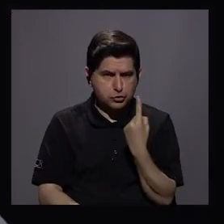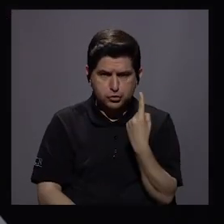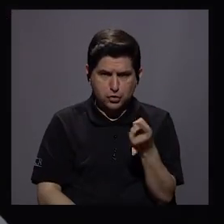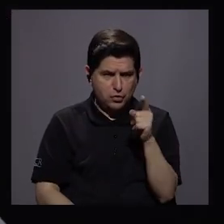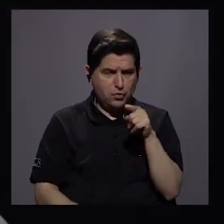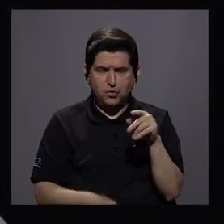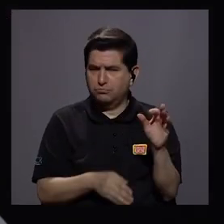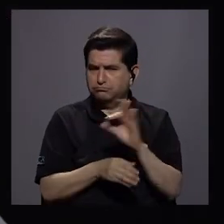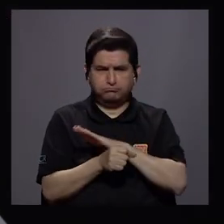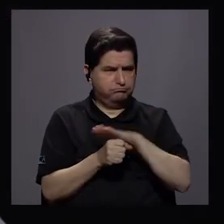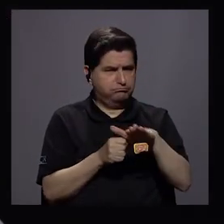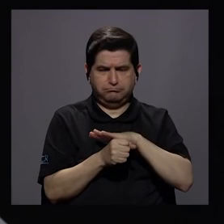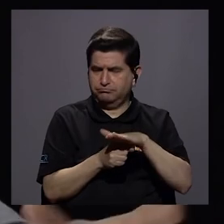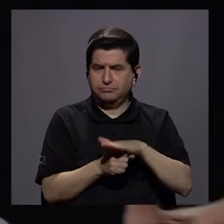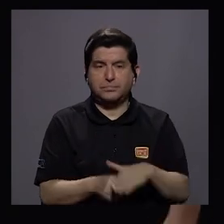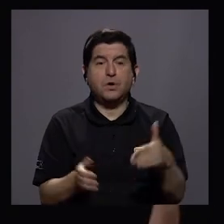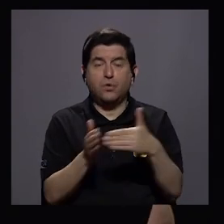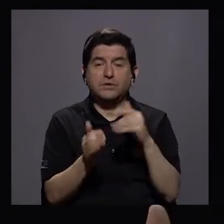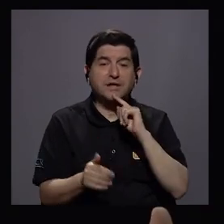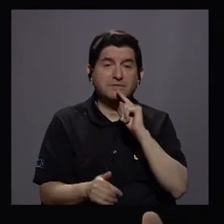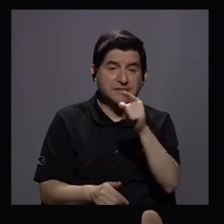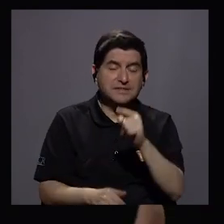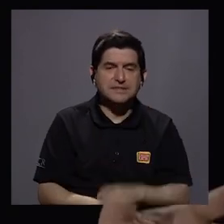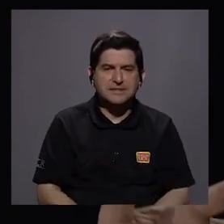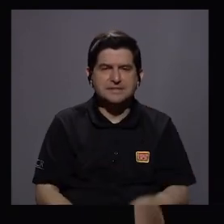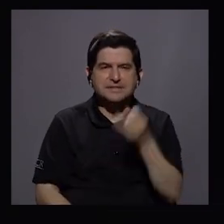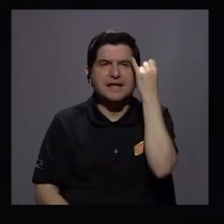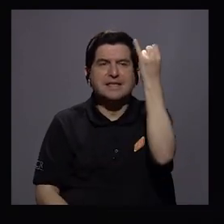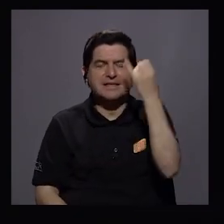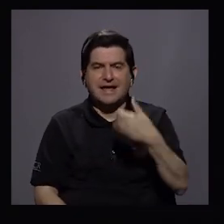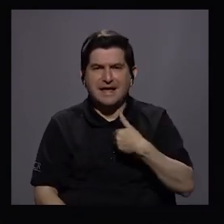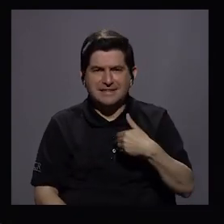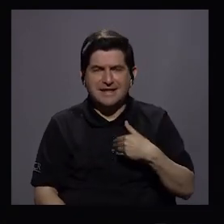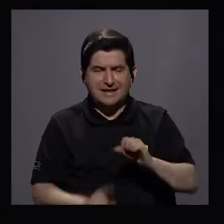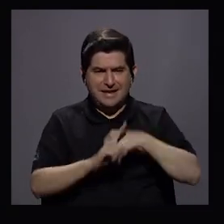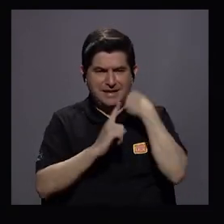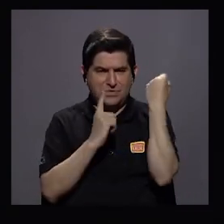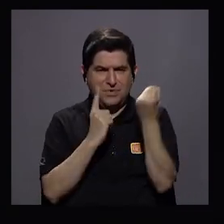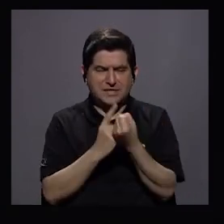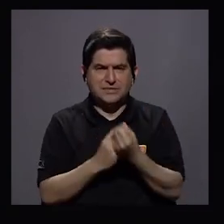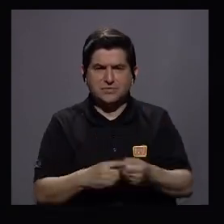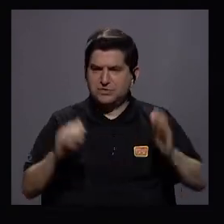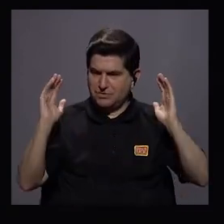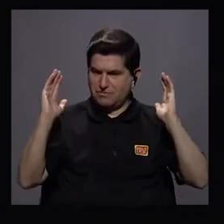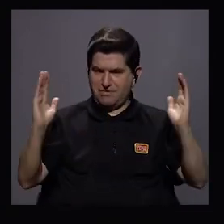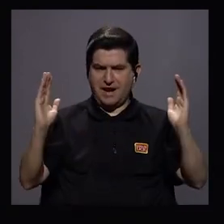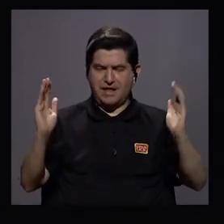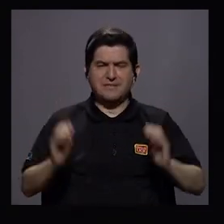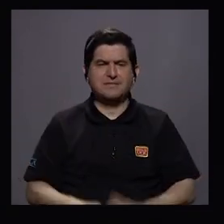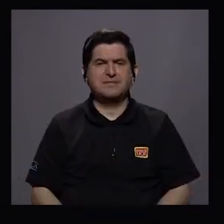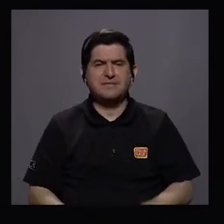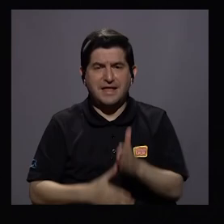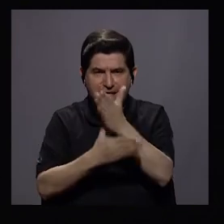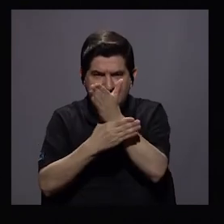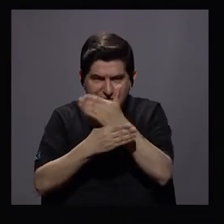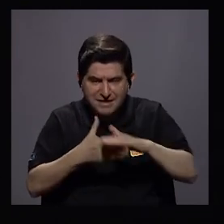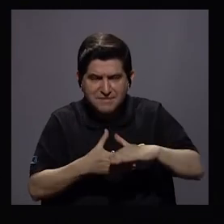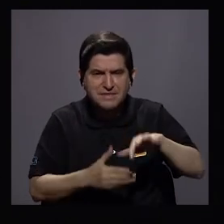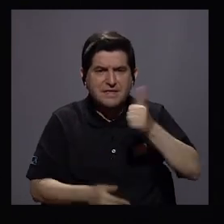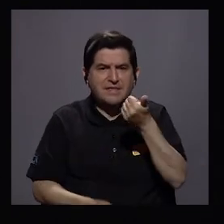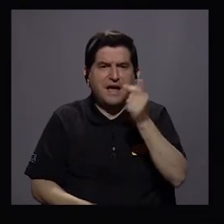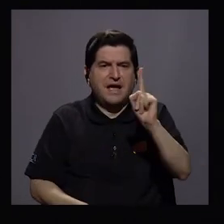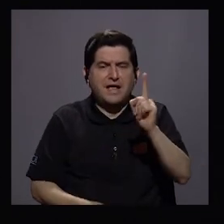suficiente. Importante, porque otra vez, don Carlos, usted nos da una imagen. Tenemos un pastel tan grande como esta mesa, dividida en 11